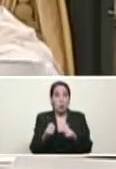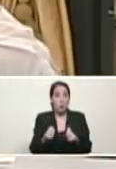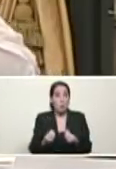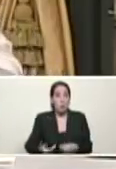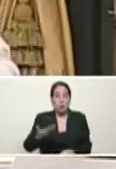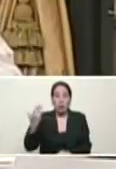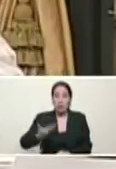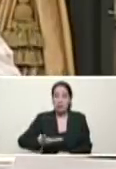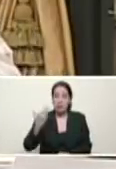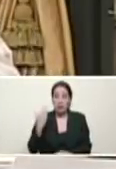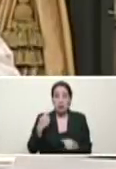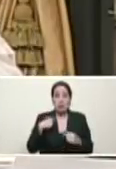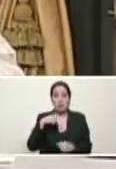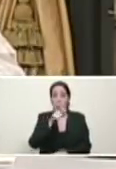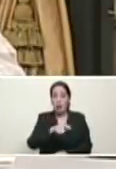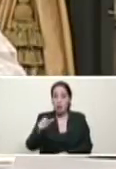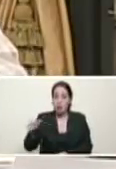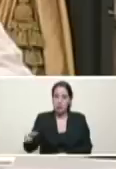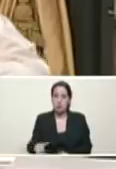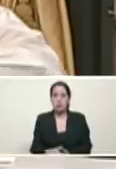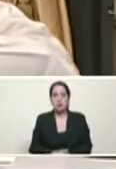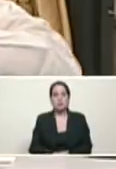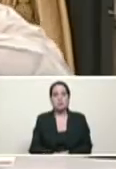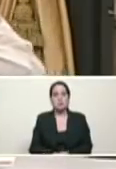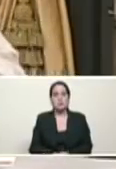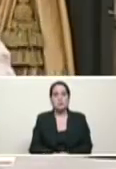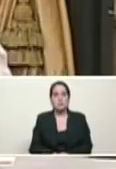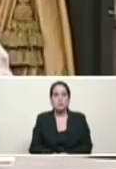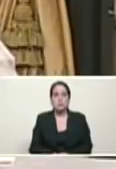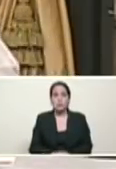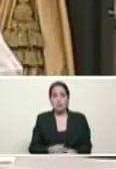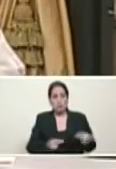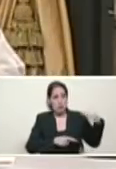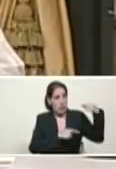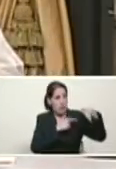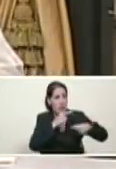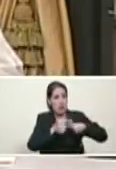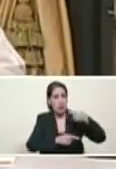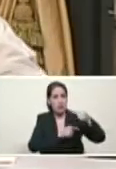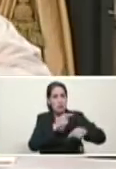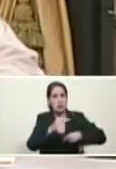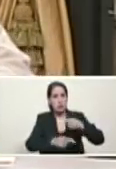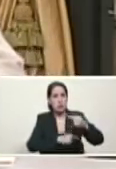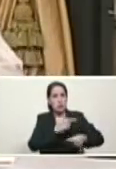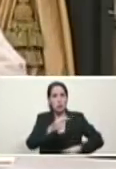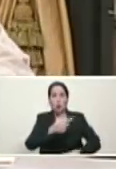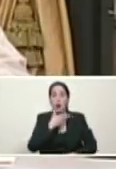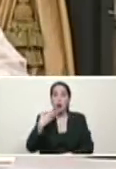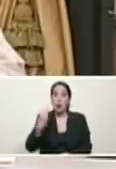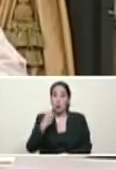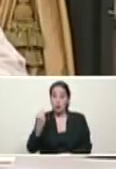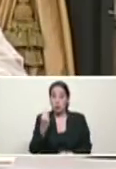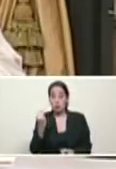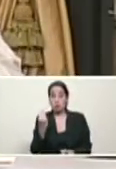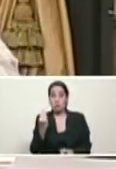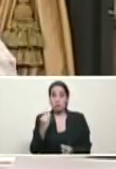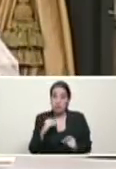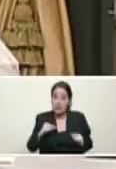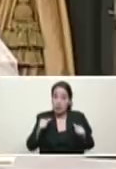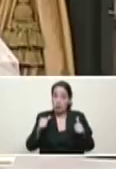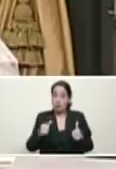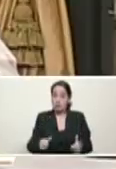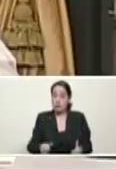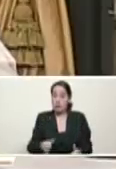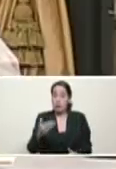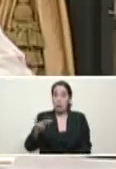importante para el ser humano. Y toda nuestra generación y la juventud que se levanta debe saber que es